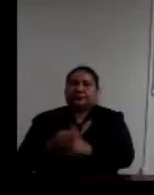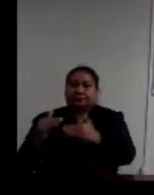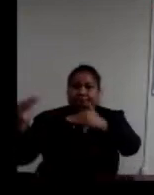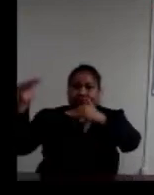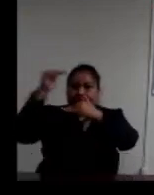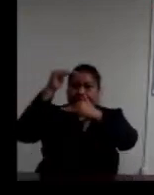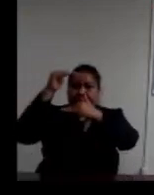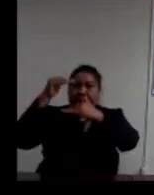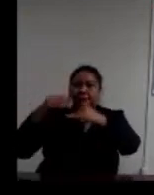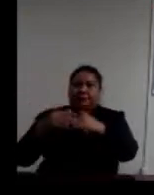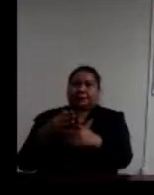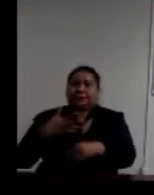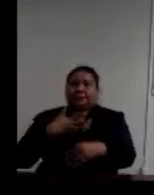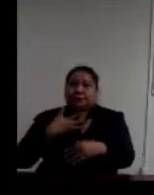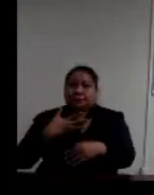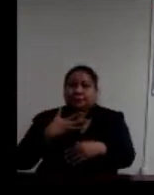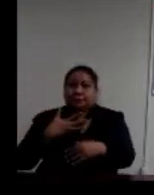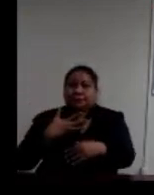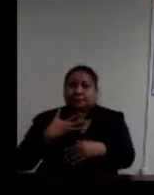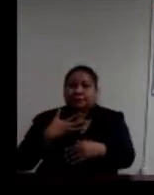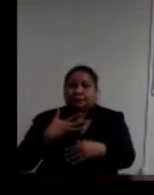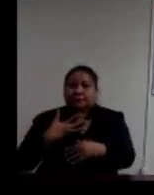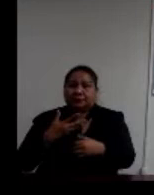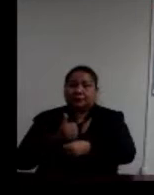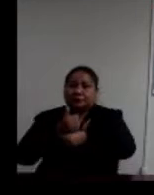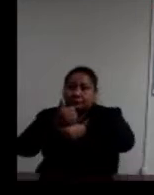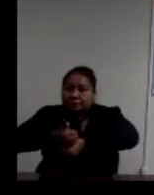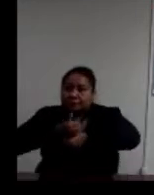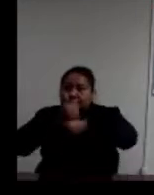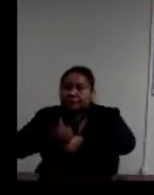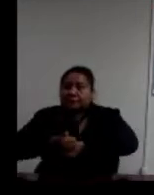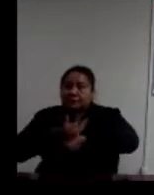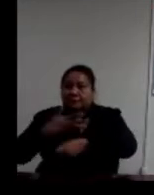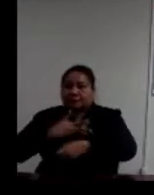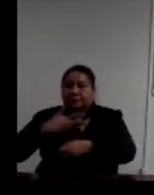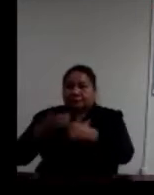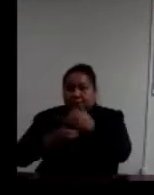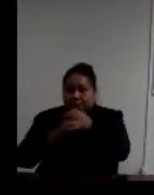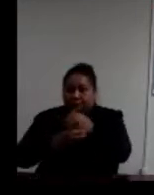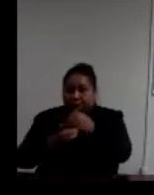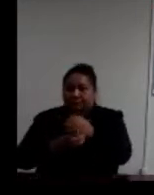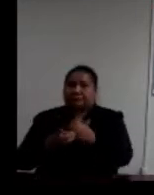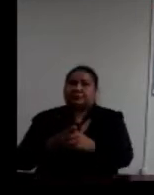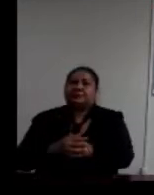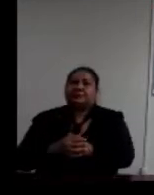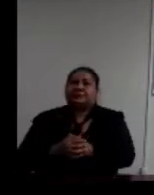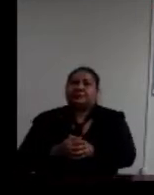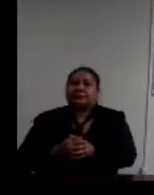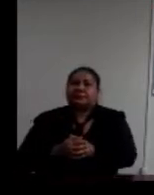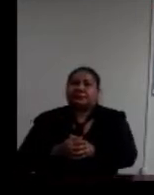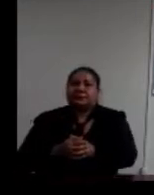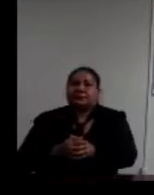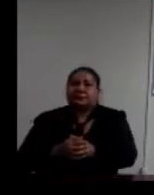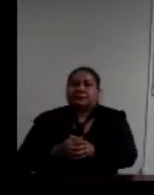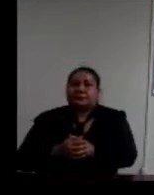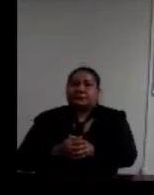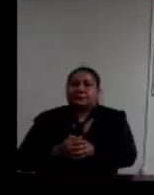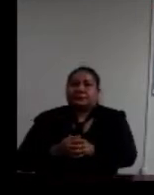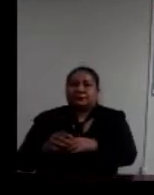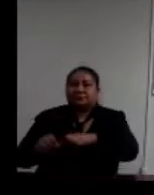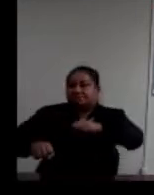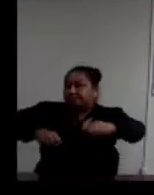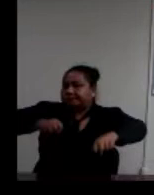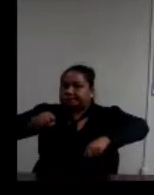alta, los niños que sufren algún tipo de lesión, ¿sí? Ya sea siendo peatón o montando una